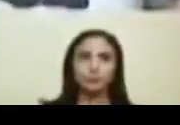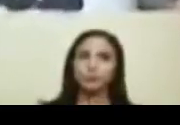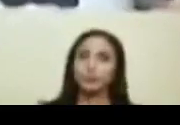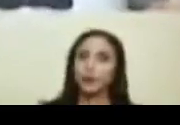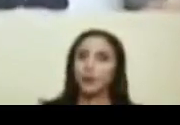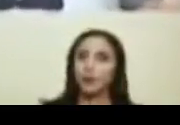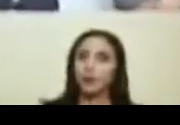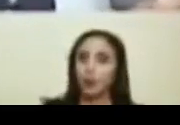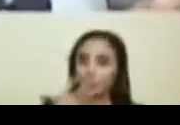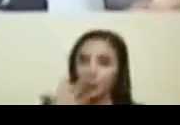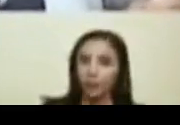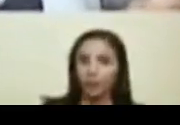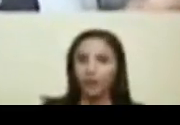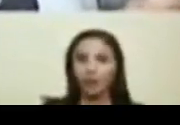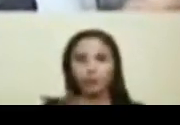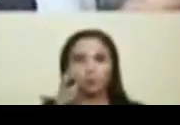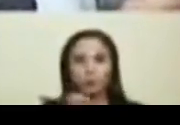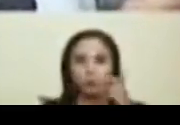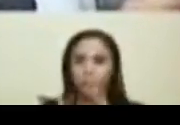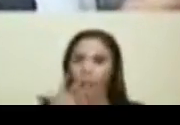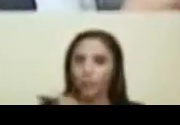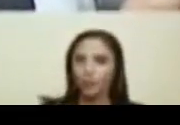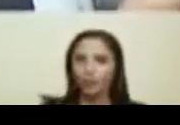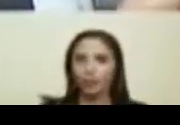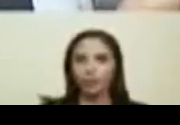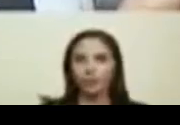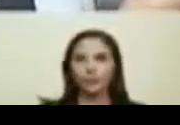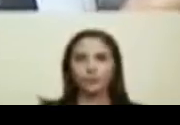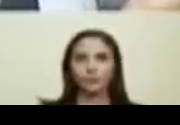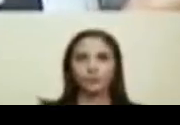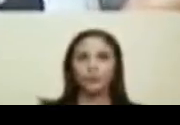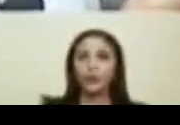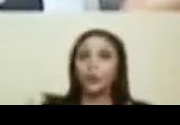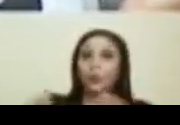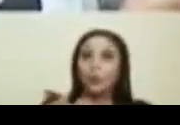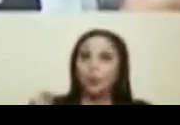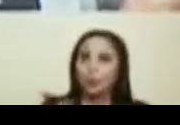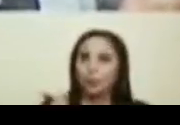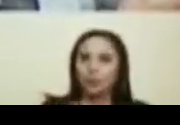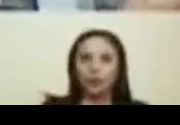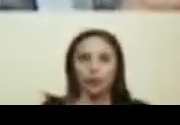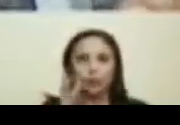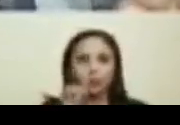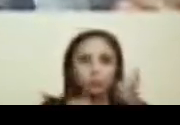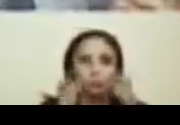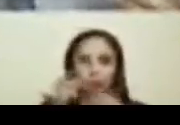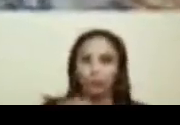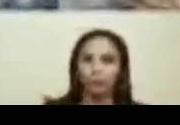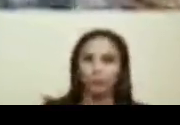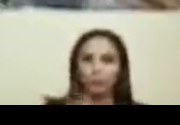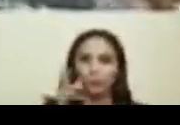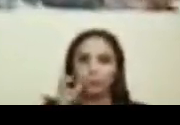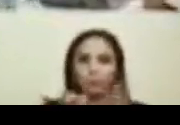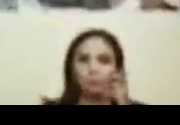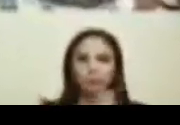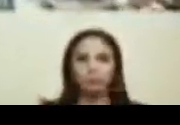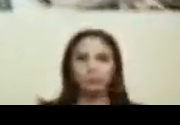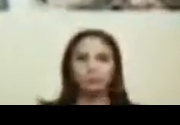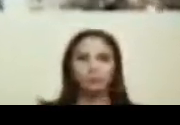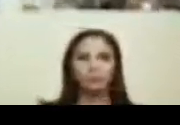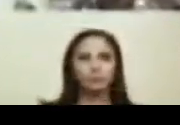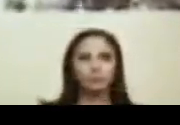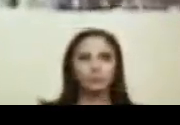aprender a oír y escuchar compañeros de la clase obrera hay que aprender a oír y